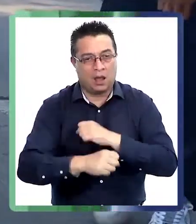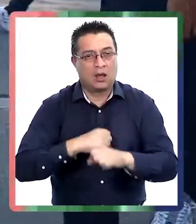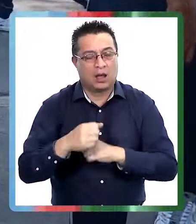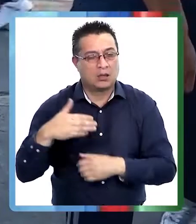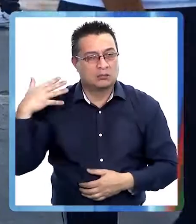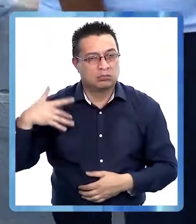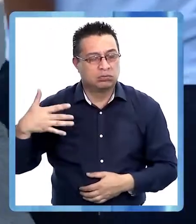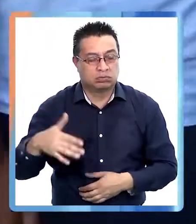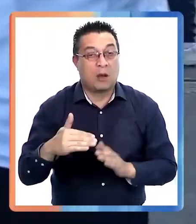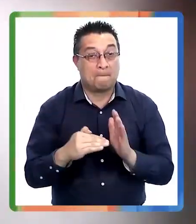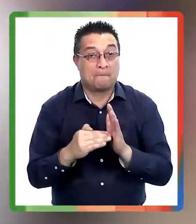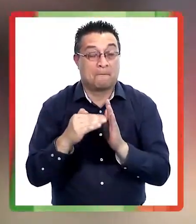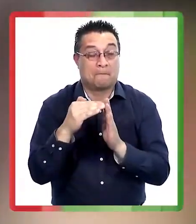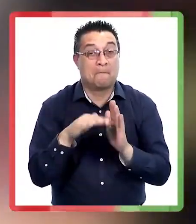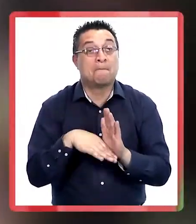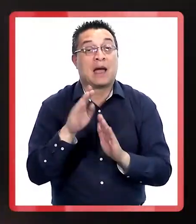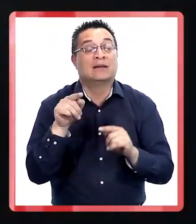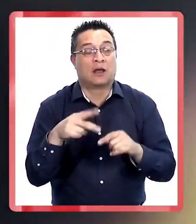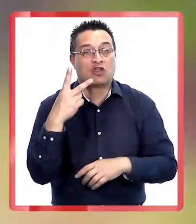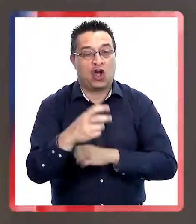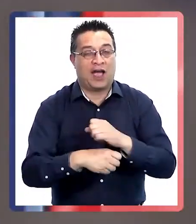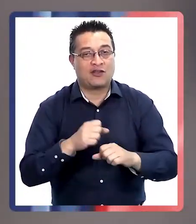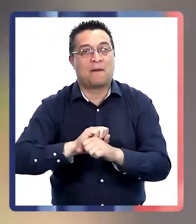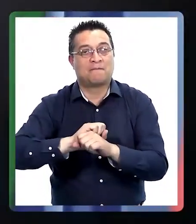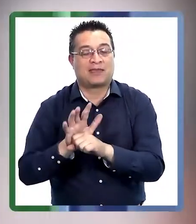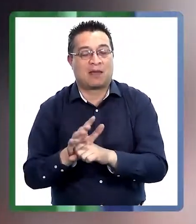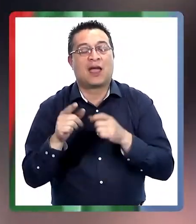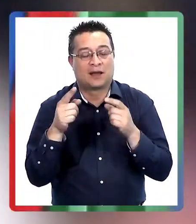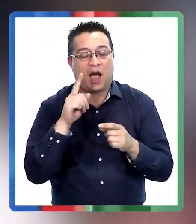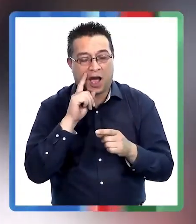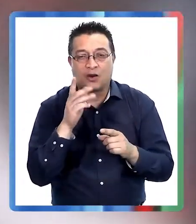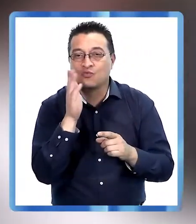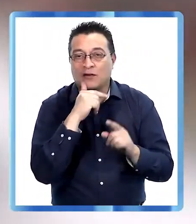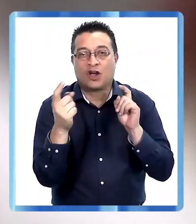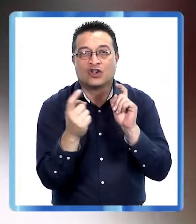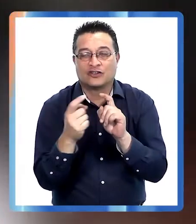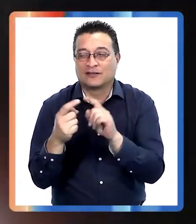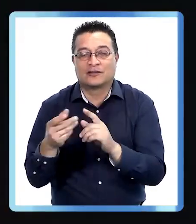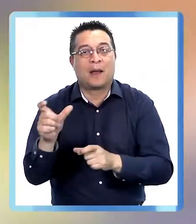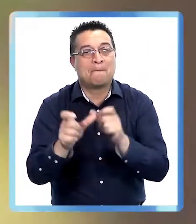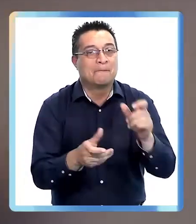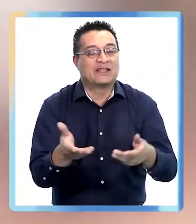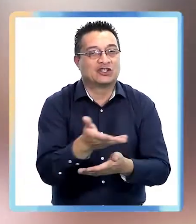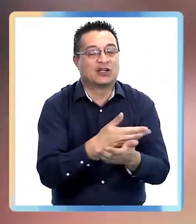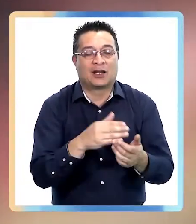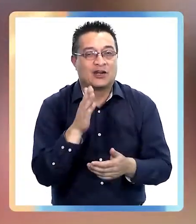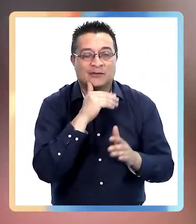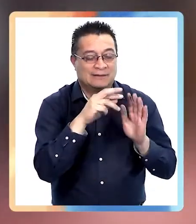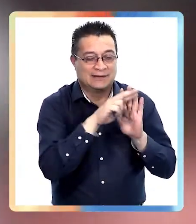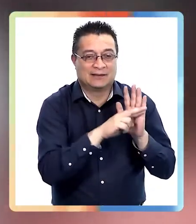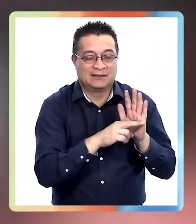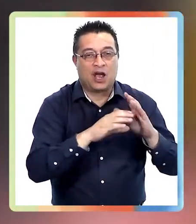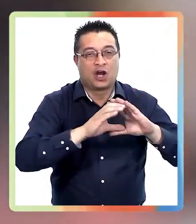varios años, se ha aumentado mucho más en estos 2 años de pandemia, donde no hemos tenido contacto con otras personas que nos permite